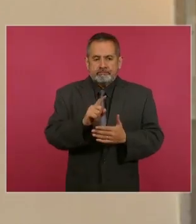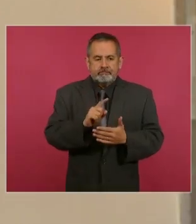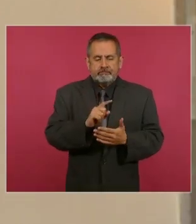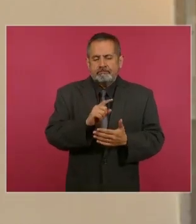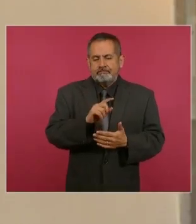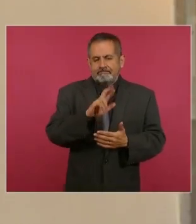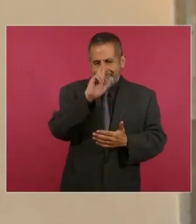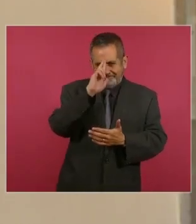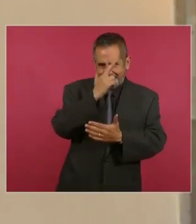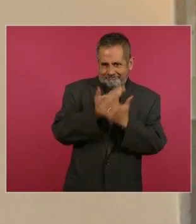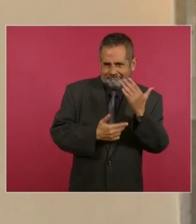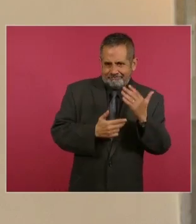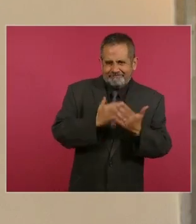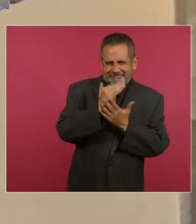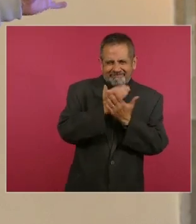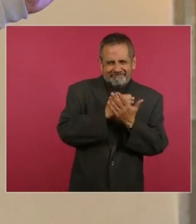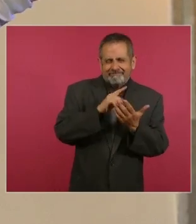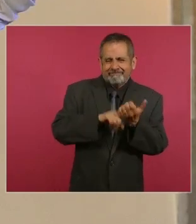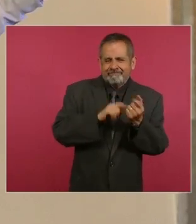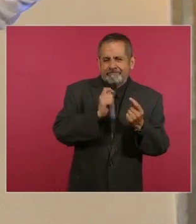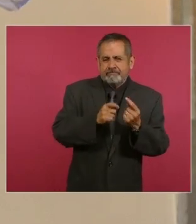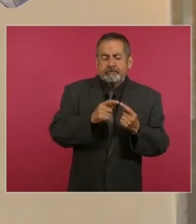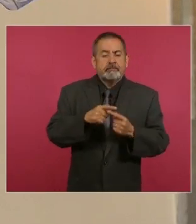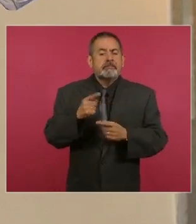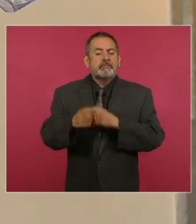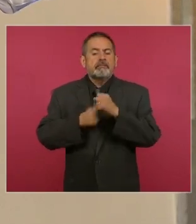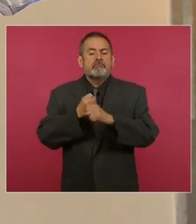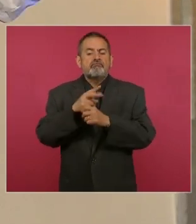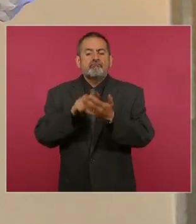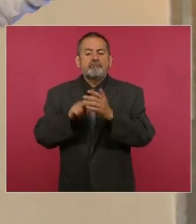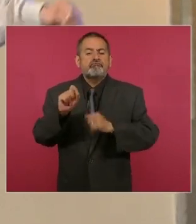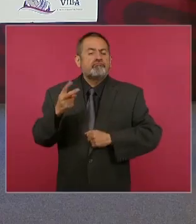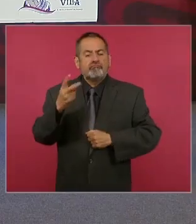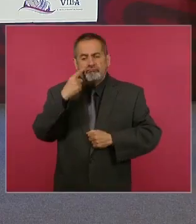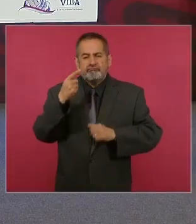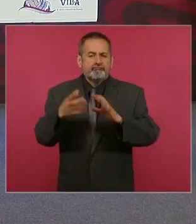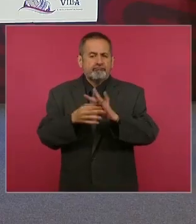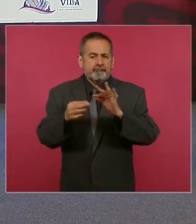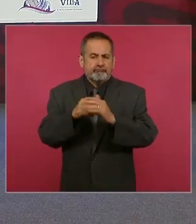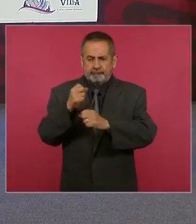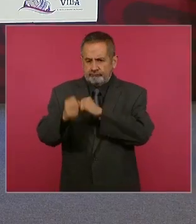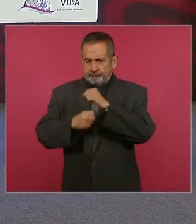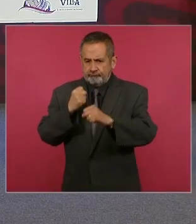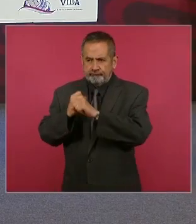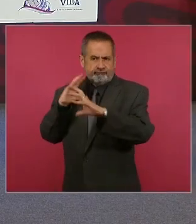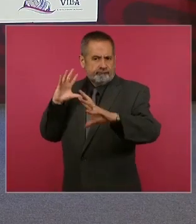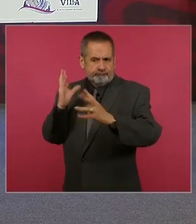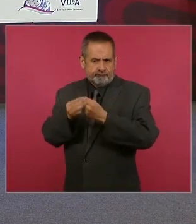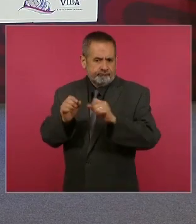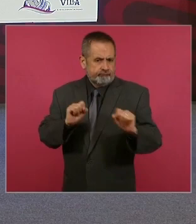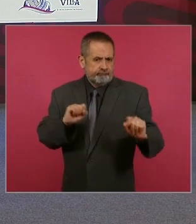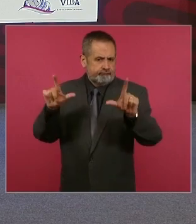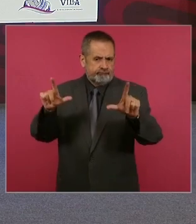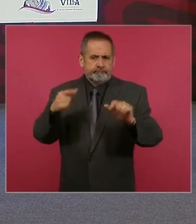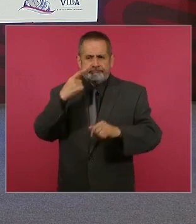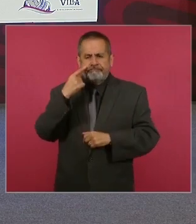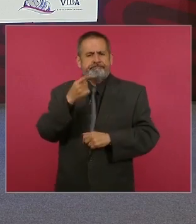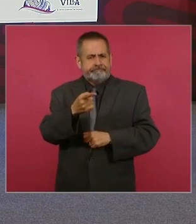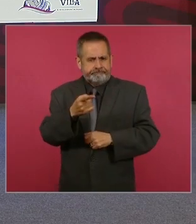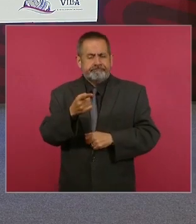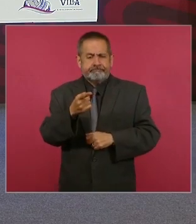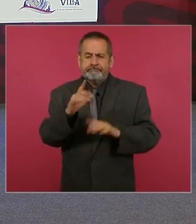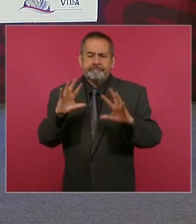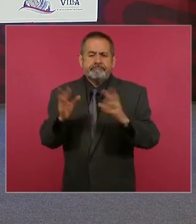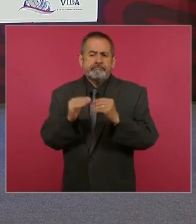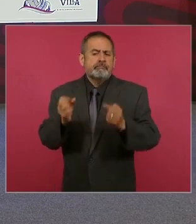2022, porque esta es anual, pero se recuperan los datos del año y bueno, pues ya tienen el